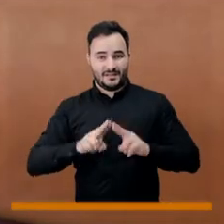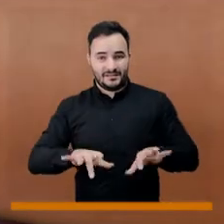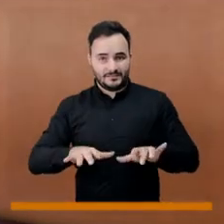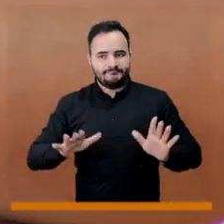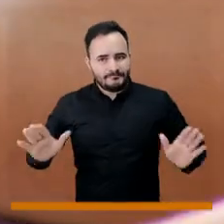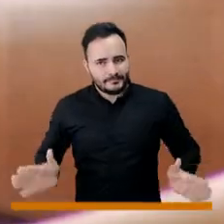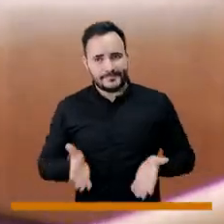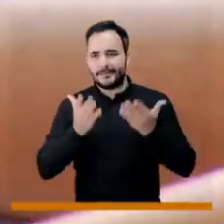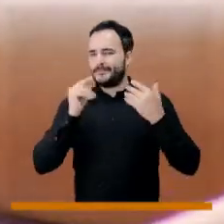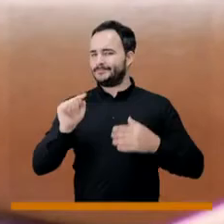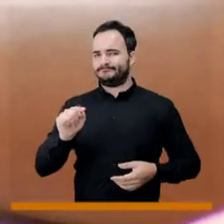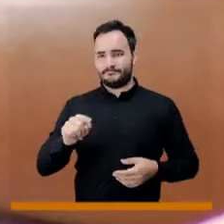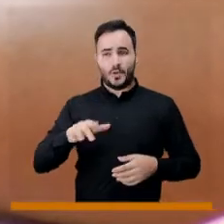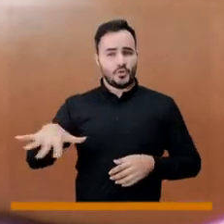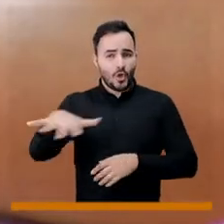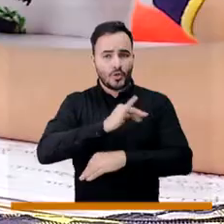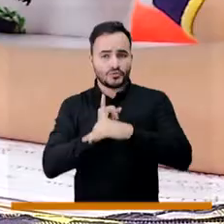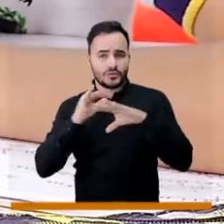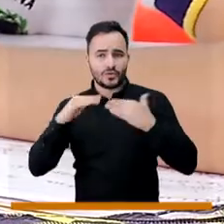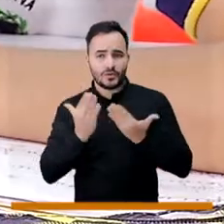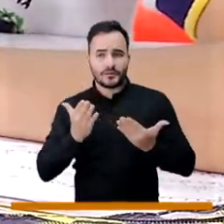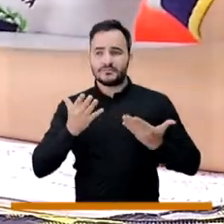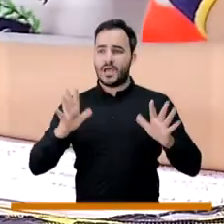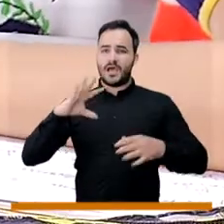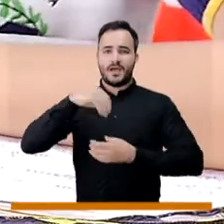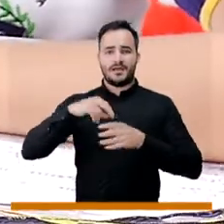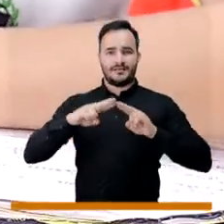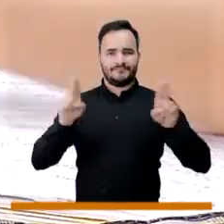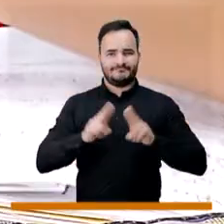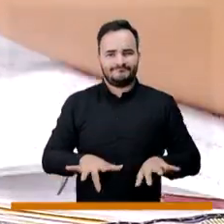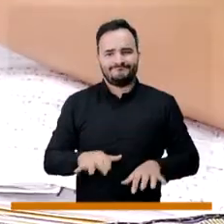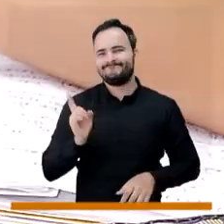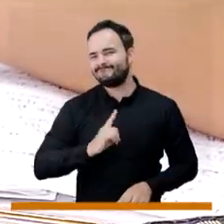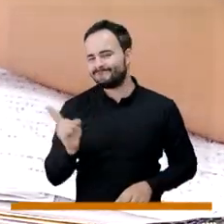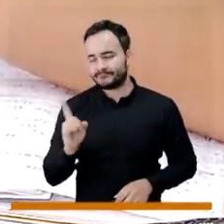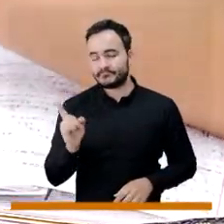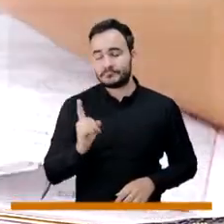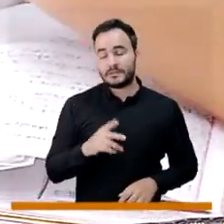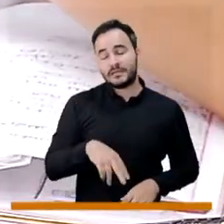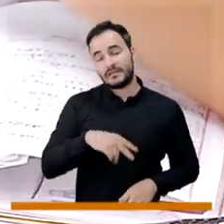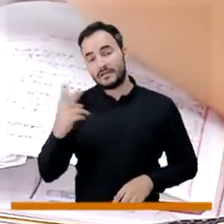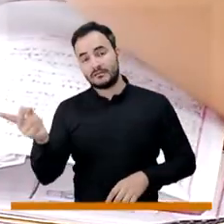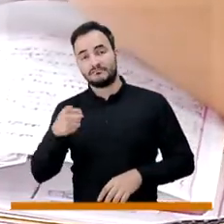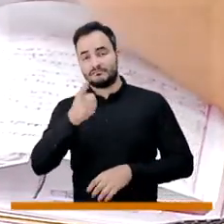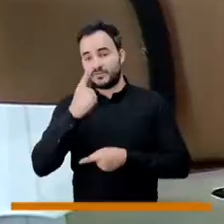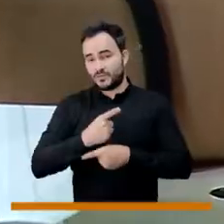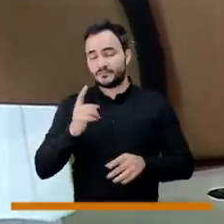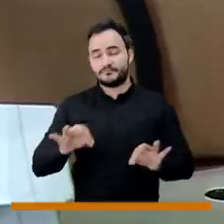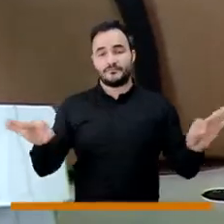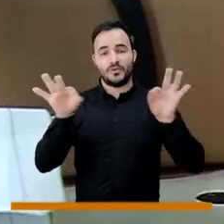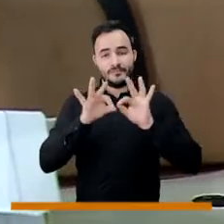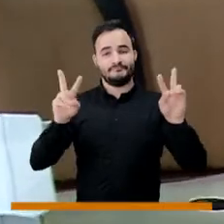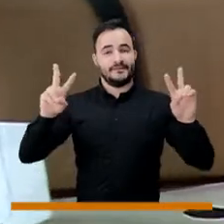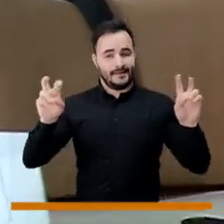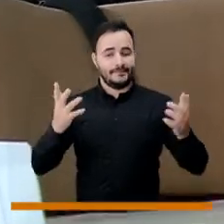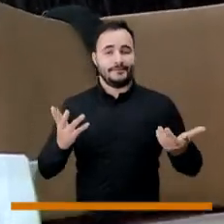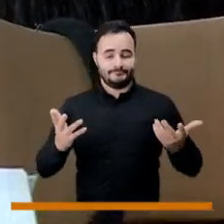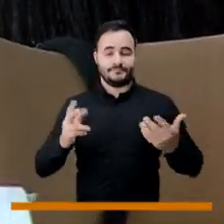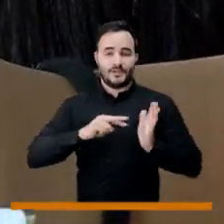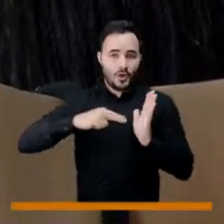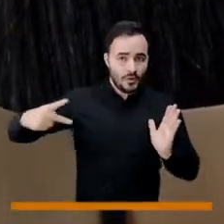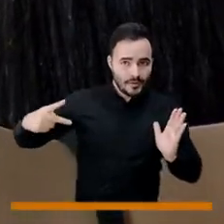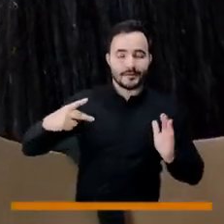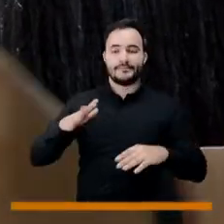oficiales tienen acceso a internet y también es por supuesto que es un tema muy importante y es acceso a esas nuevas tecnologías un